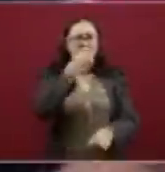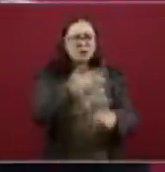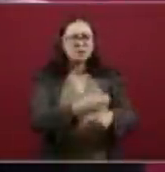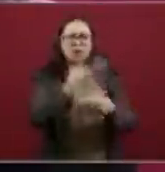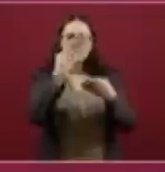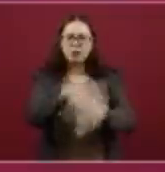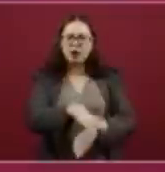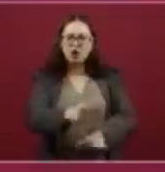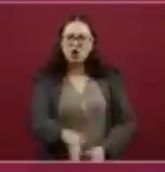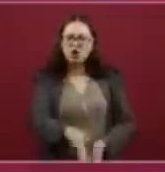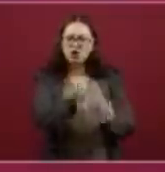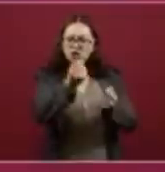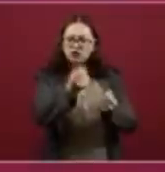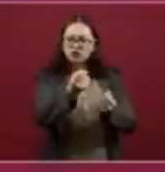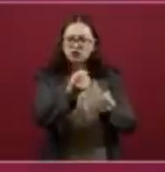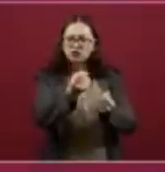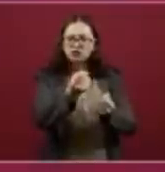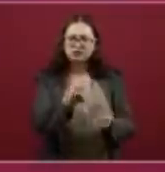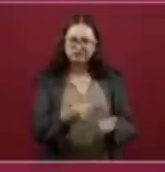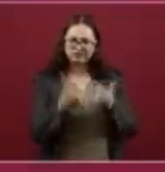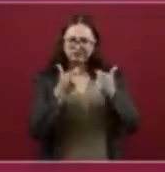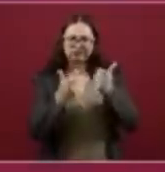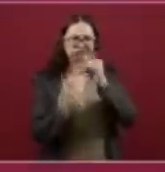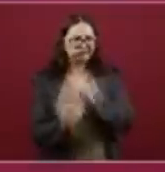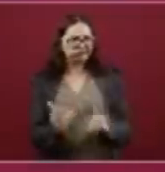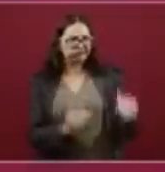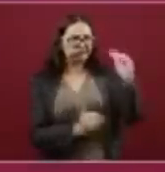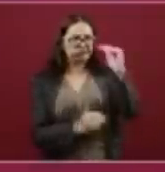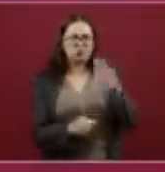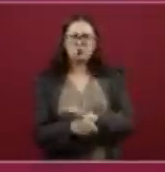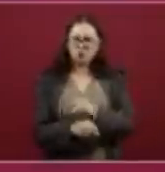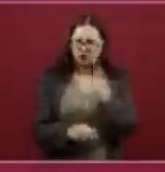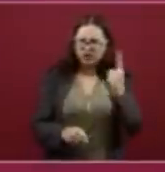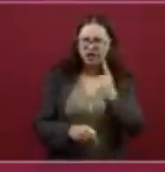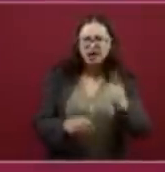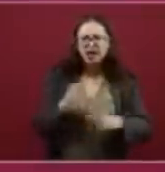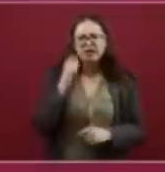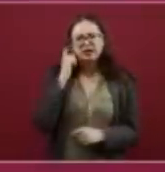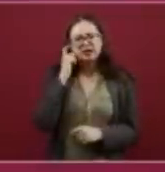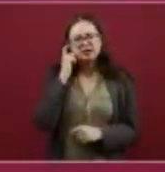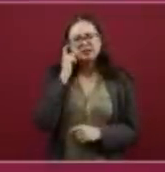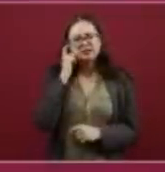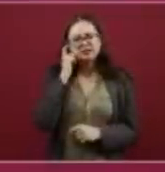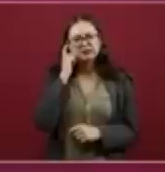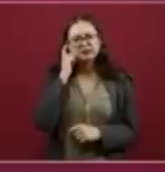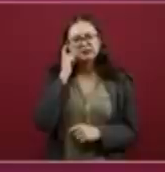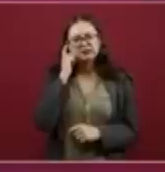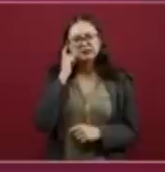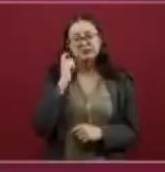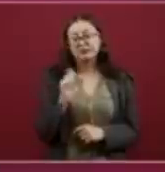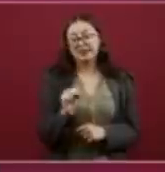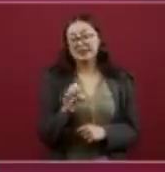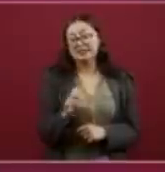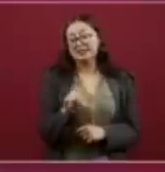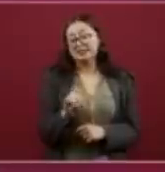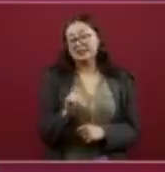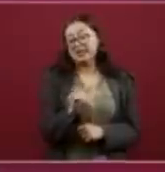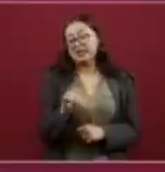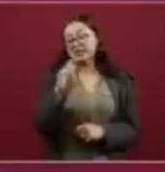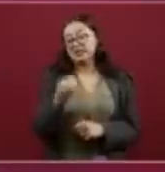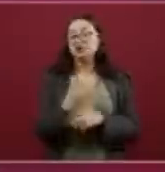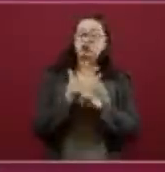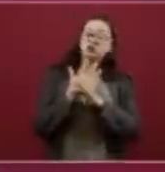los de mero arriba? Bueno, Zedillo informó que iba a costar el